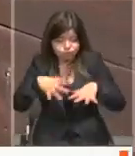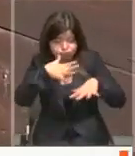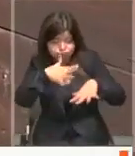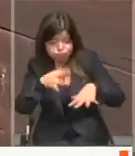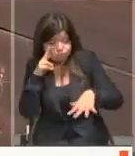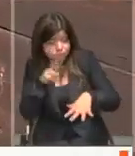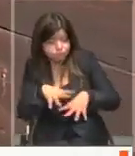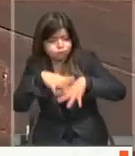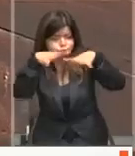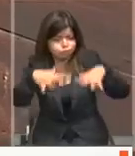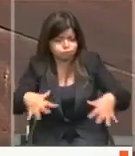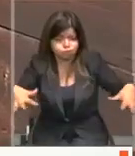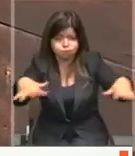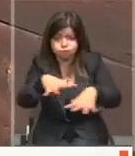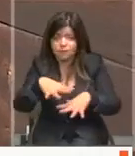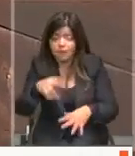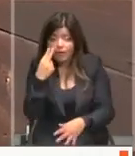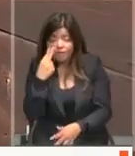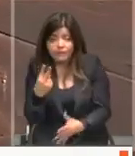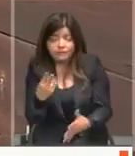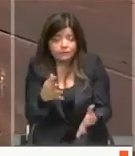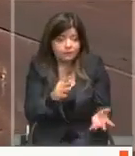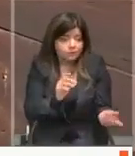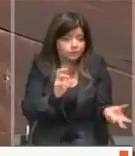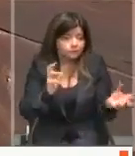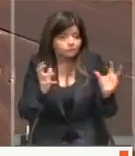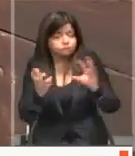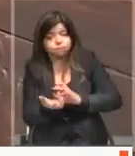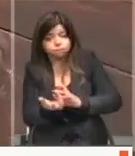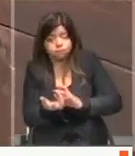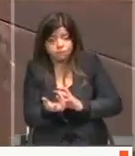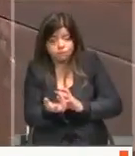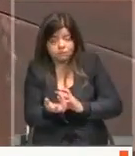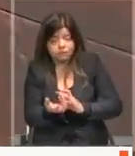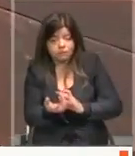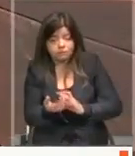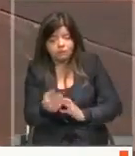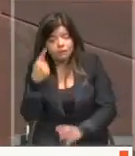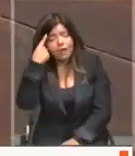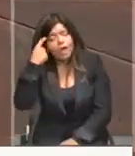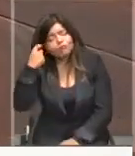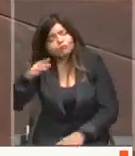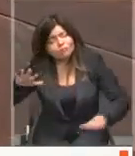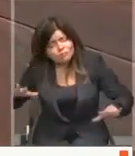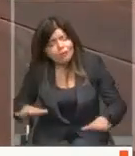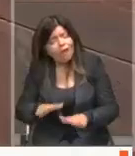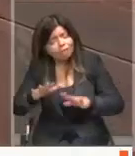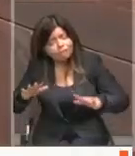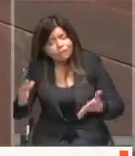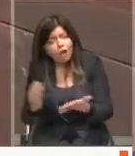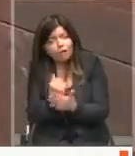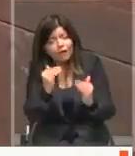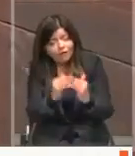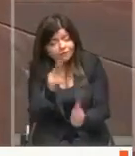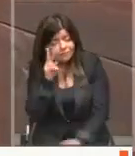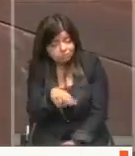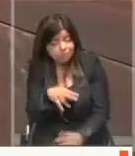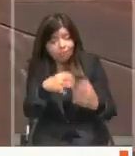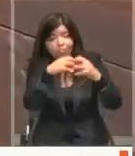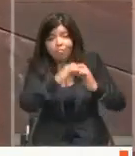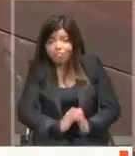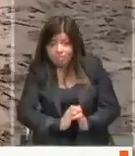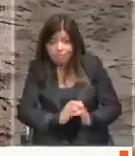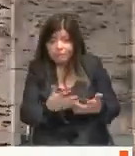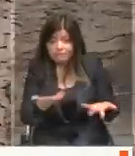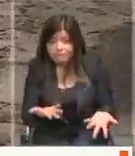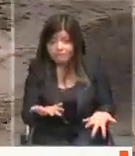ver cómo, cómo de un momento a otro, ver cómo todo el sueño que uno hace un esfuerzo para lograr algo y ver que de repente